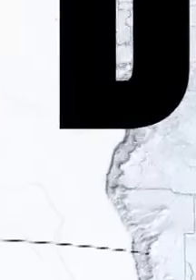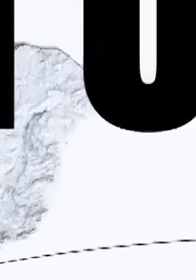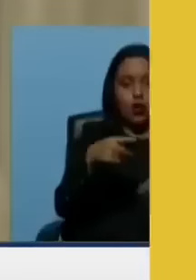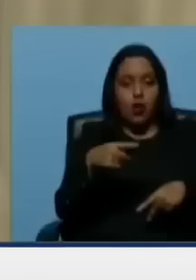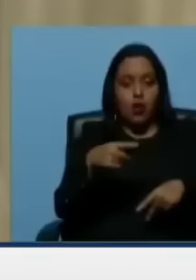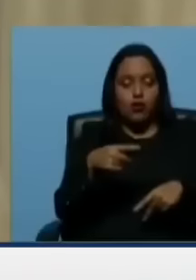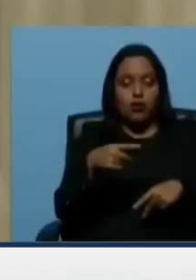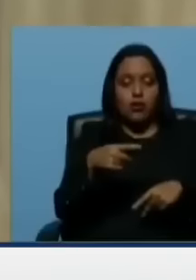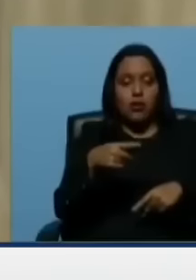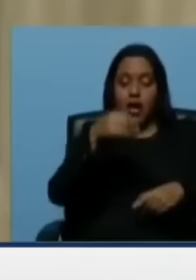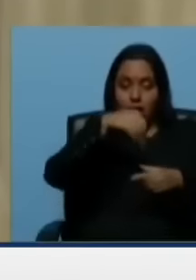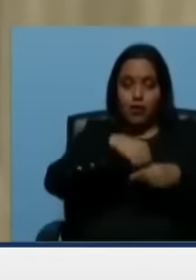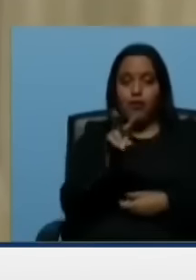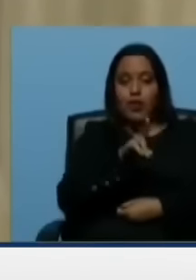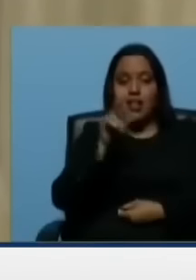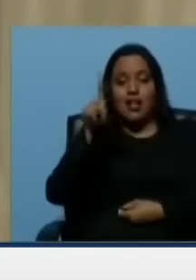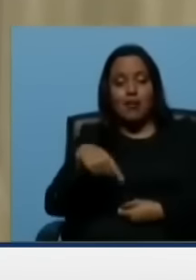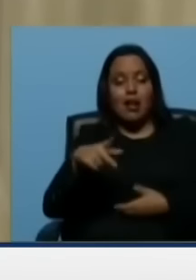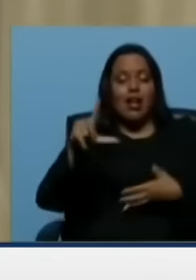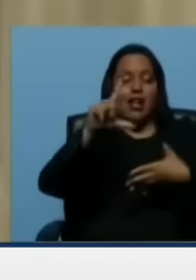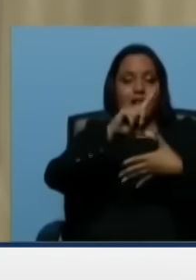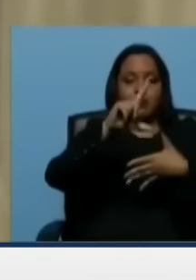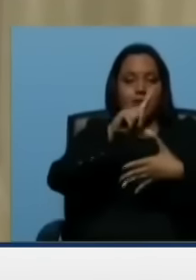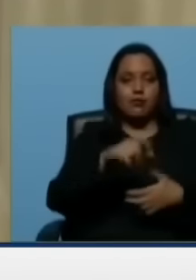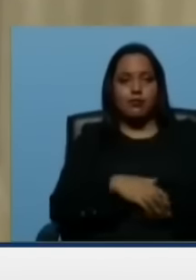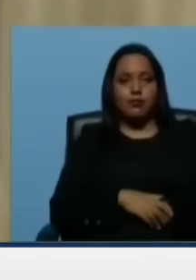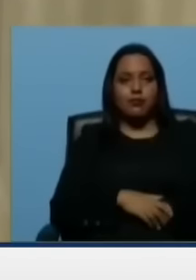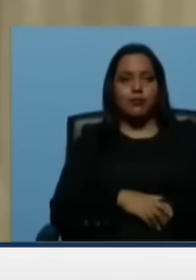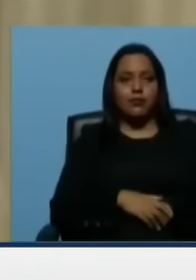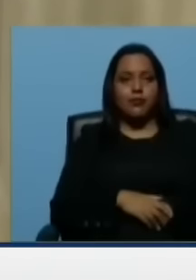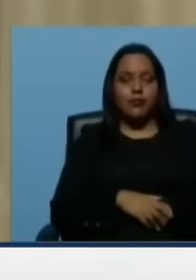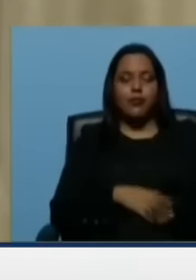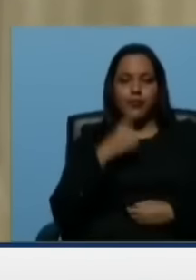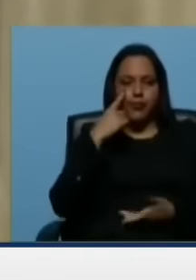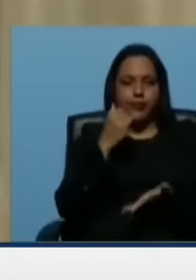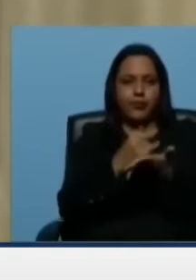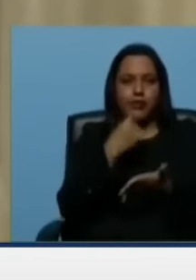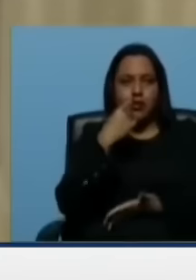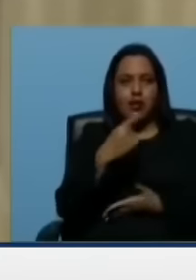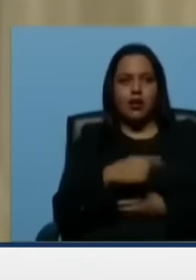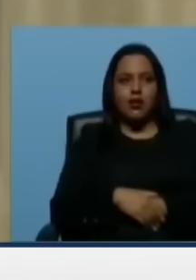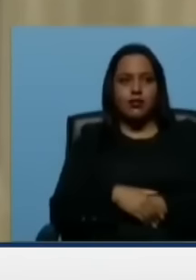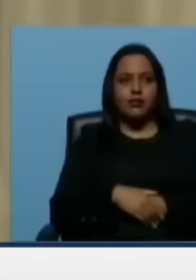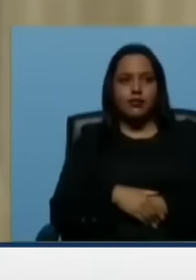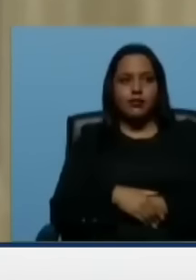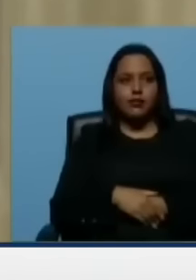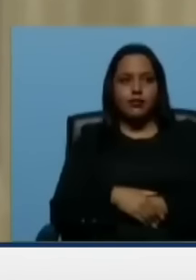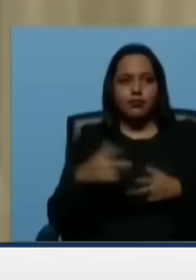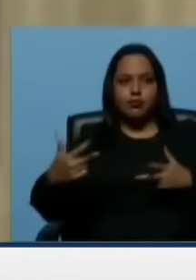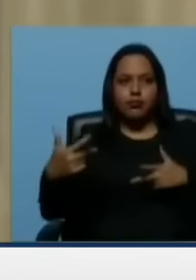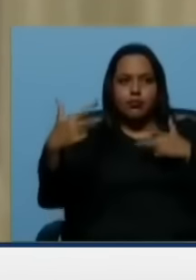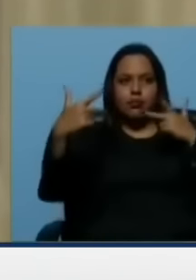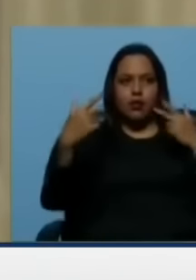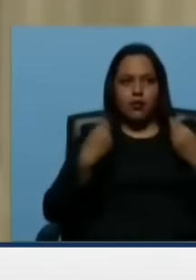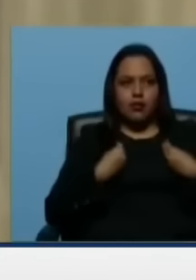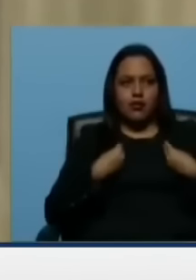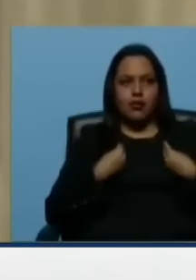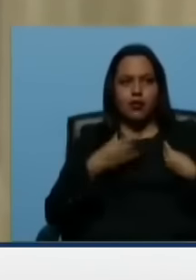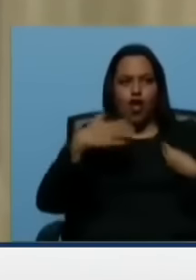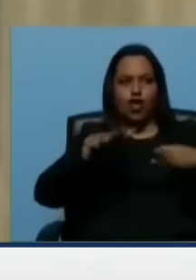Vamos con otras noticias. Nicolás Maduro cargó ahora contra TikTok. Sí, primero fue WhatsApp, sí. Después fue la cuenta